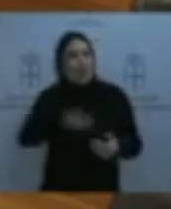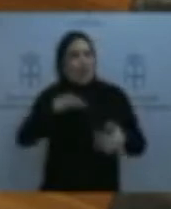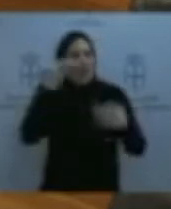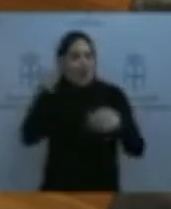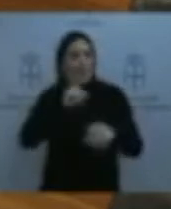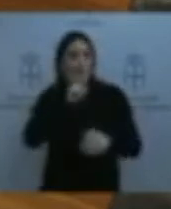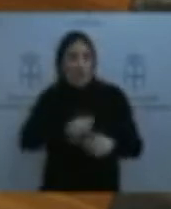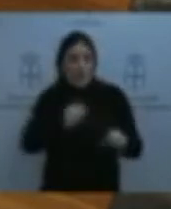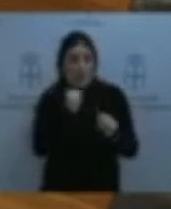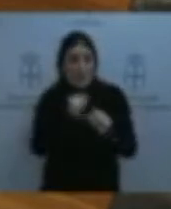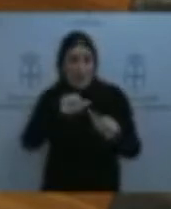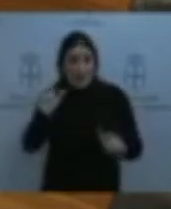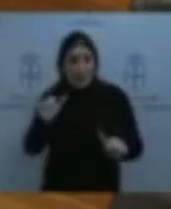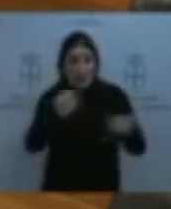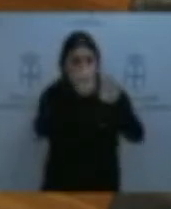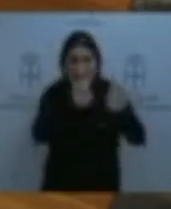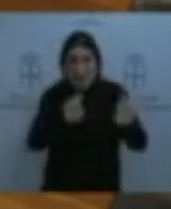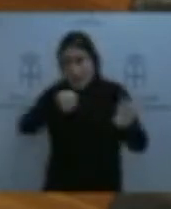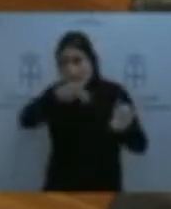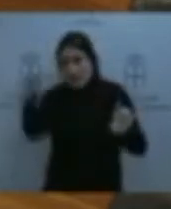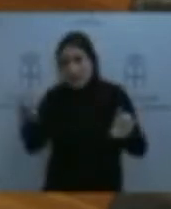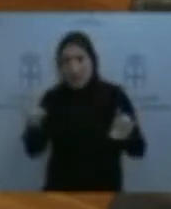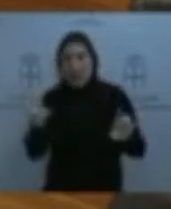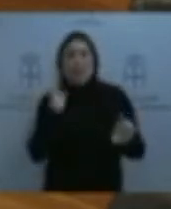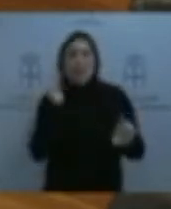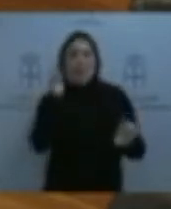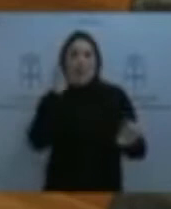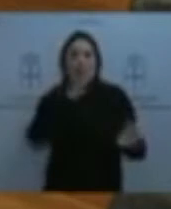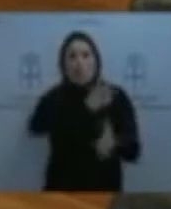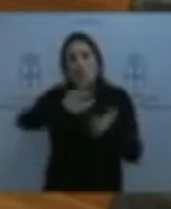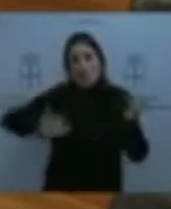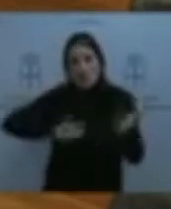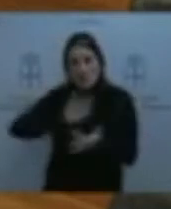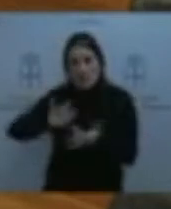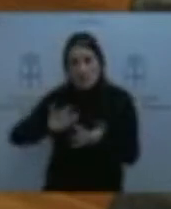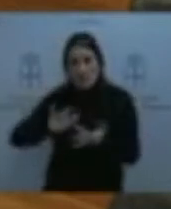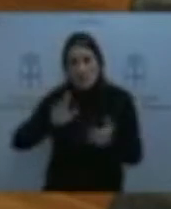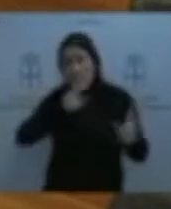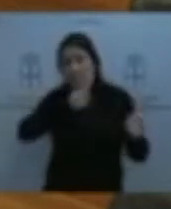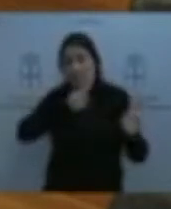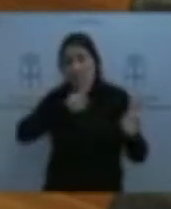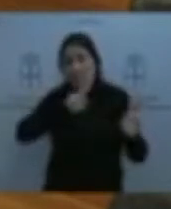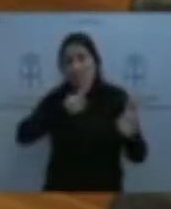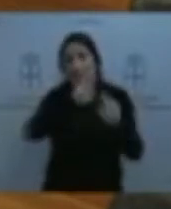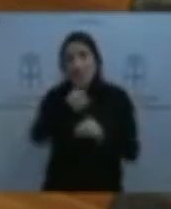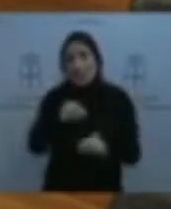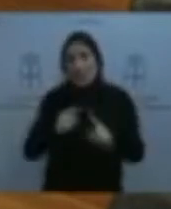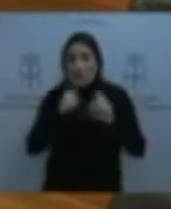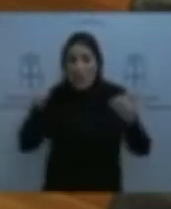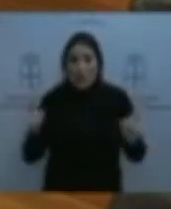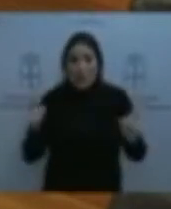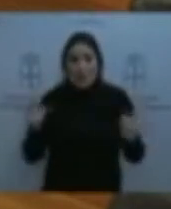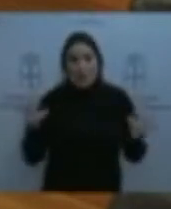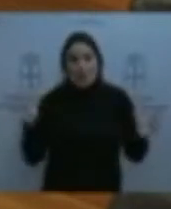Fundación, como otras muchas entidades, han acusado los efectos de la crisis, viendo deteriorados sus resultados anuales,